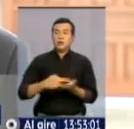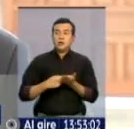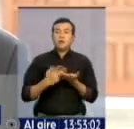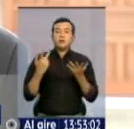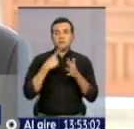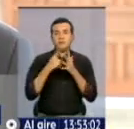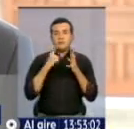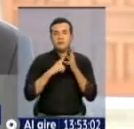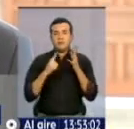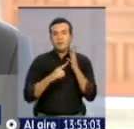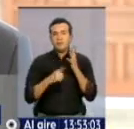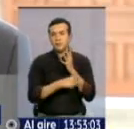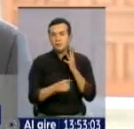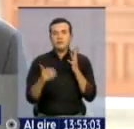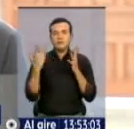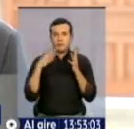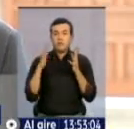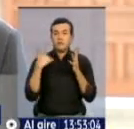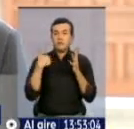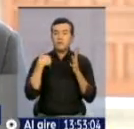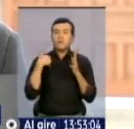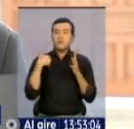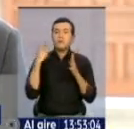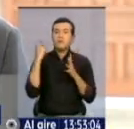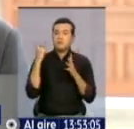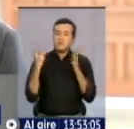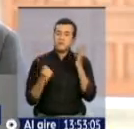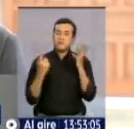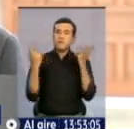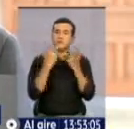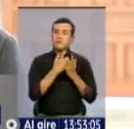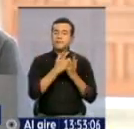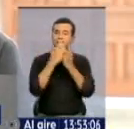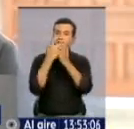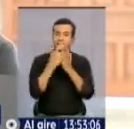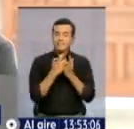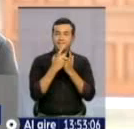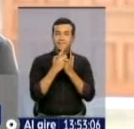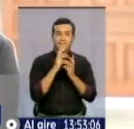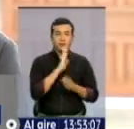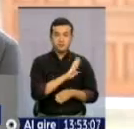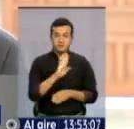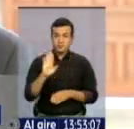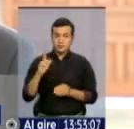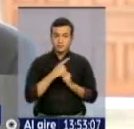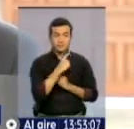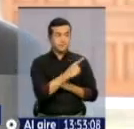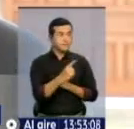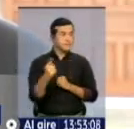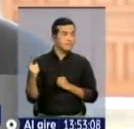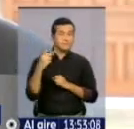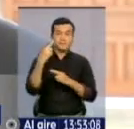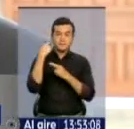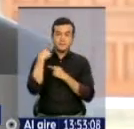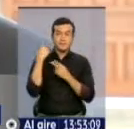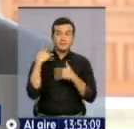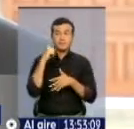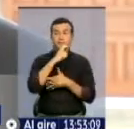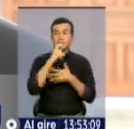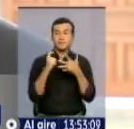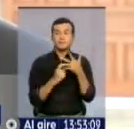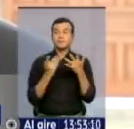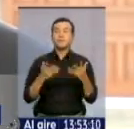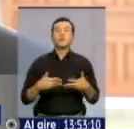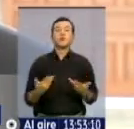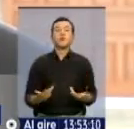diferentes ámbitos. Tenemos una necesidad de articularnos las diferentes funciones del Estado. Tenemos una necesidad de que